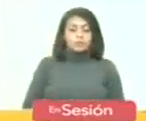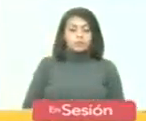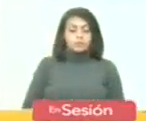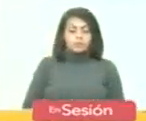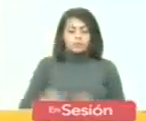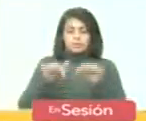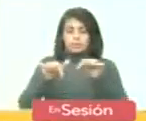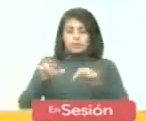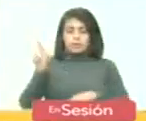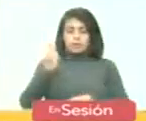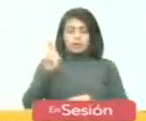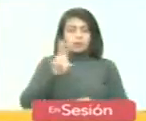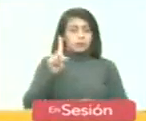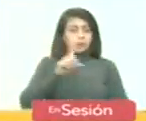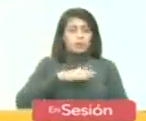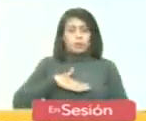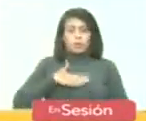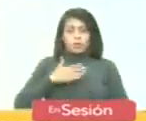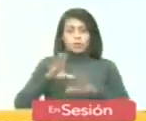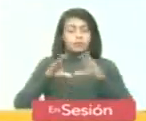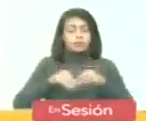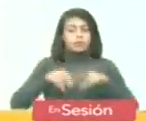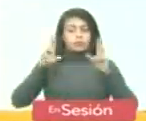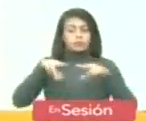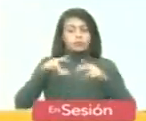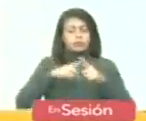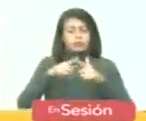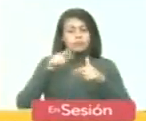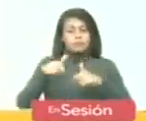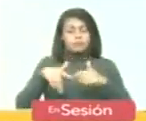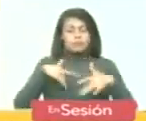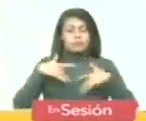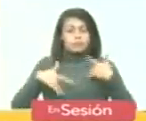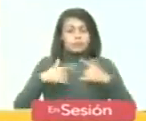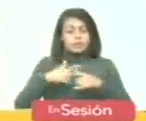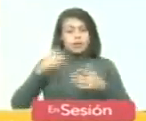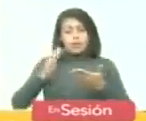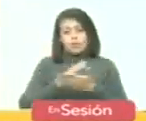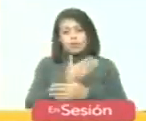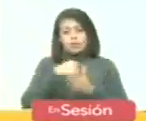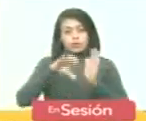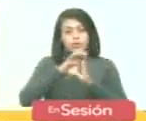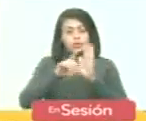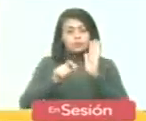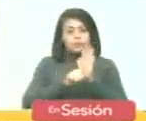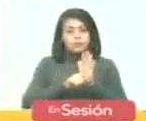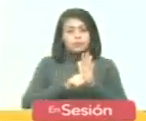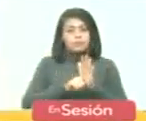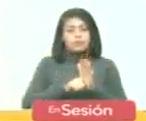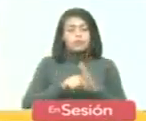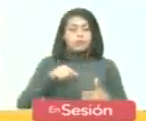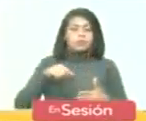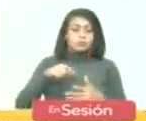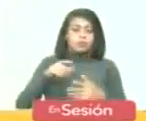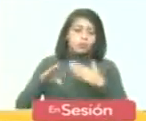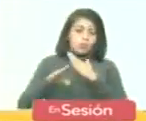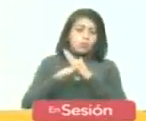Esta República no podrá aceptar nunca actos que estén fuera de la Constitución y atenten con